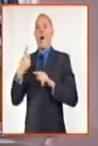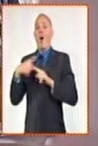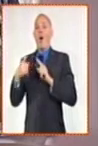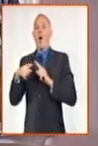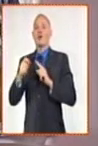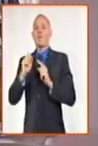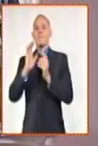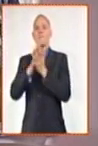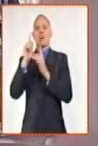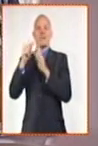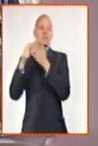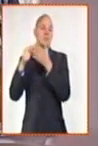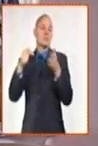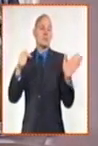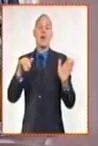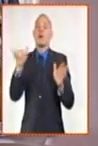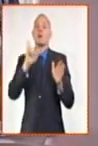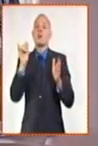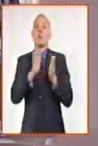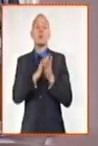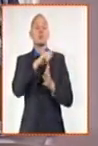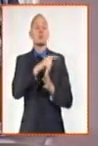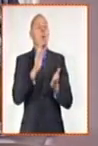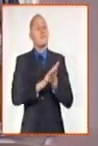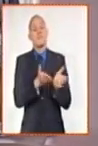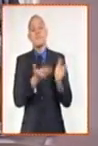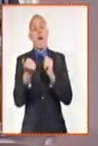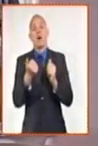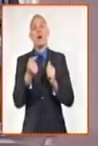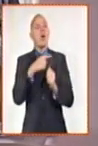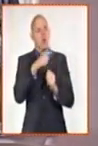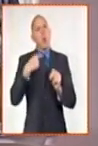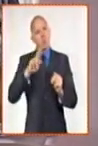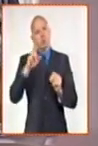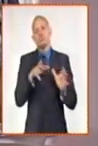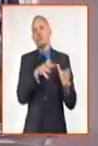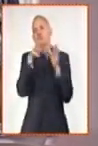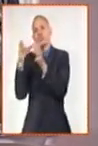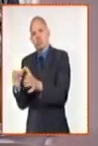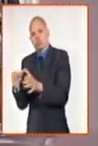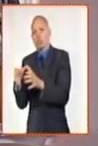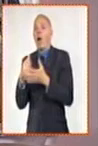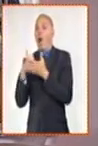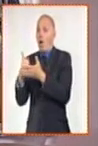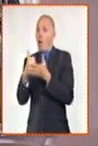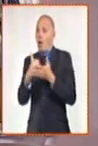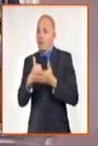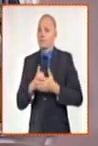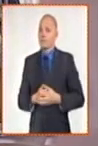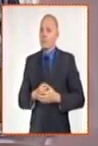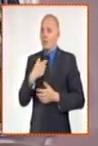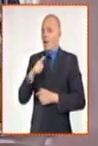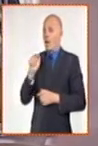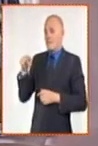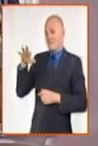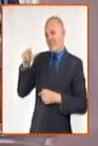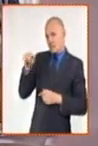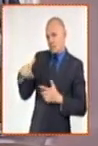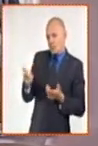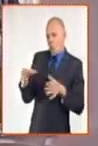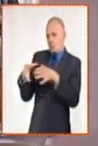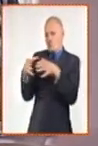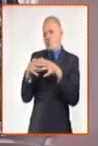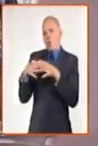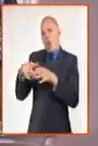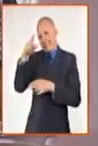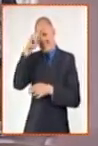incorporaron a la recuperación de los daños. En Pinar del Río, como explicaba el gobernador, tenemos contingentes de Villa Clara, Cienfuegos y